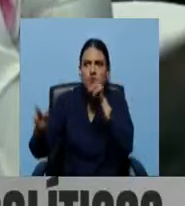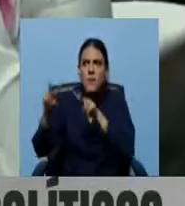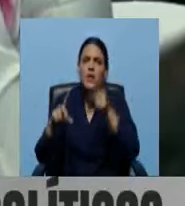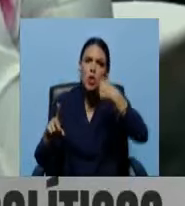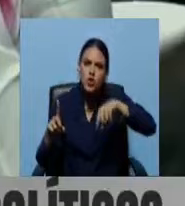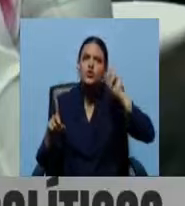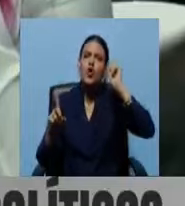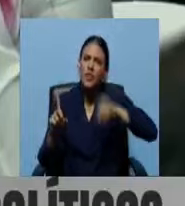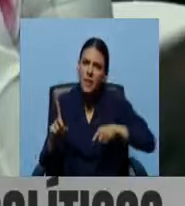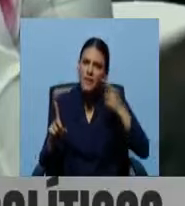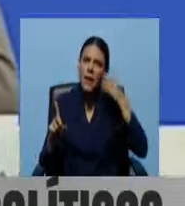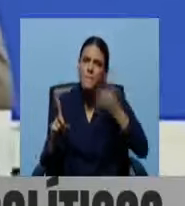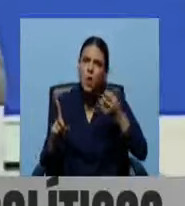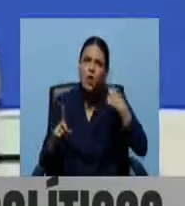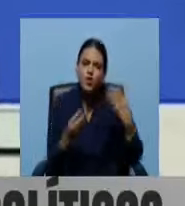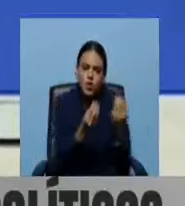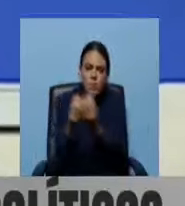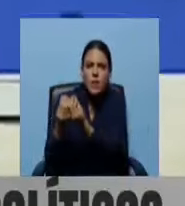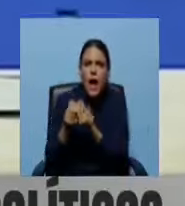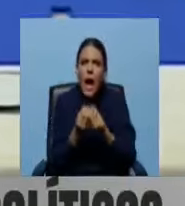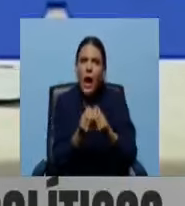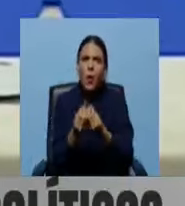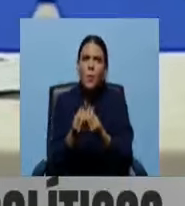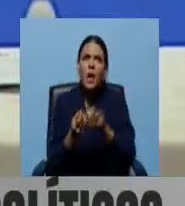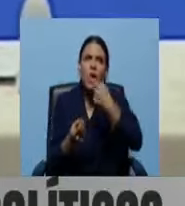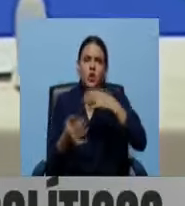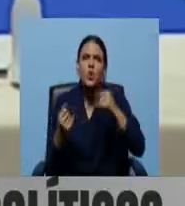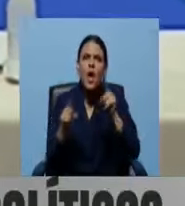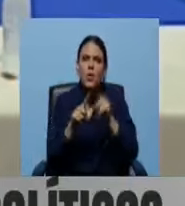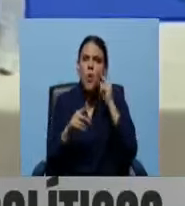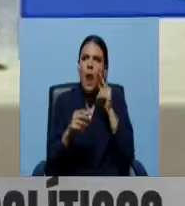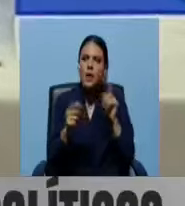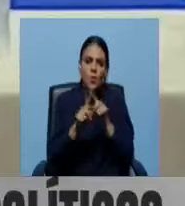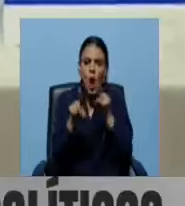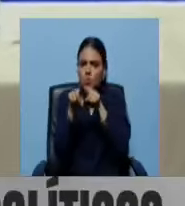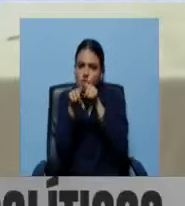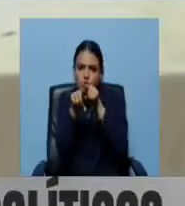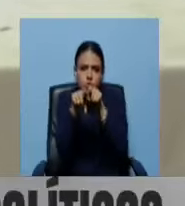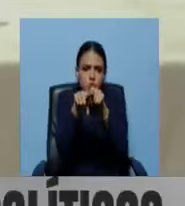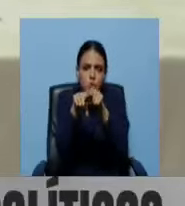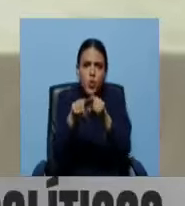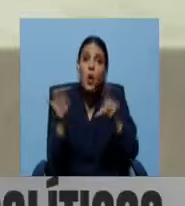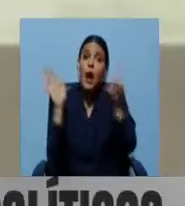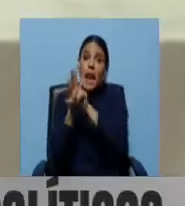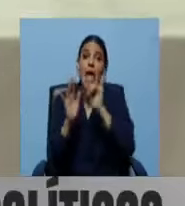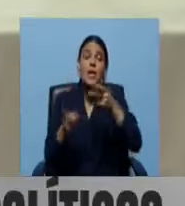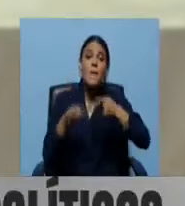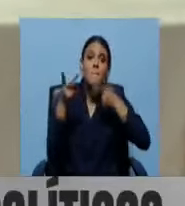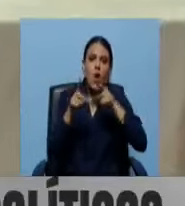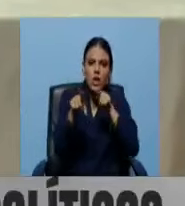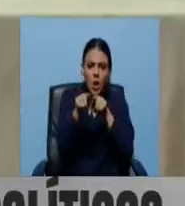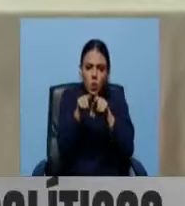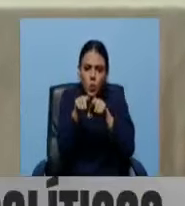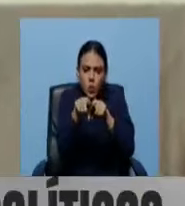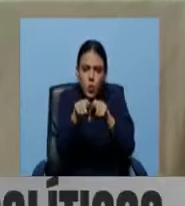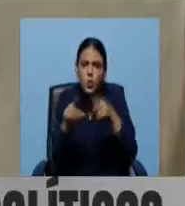que acompañar, tener un correlato legal y también político